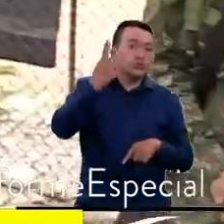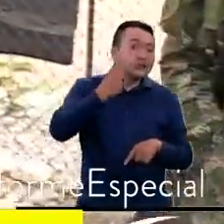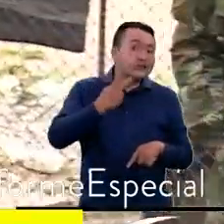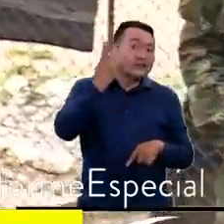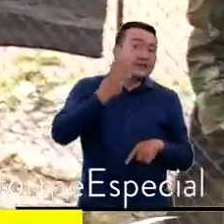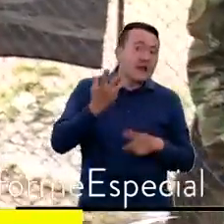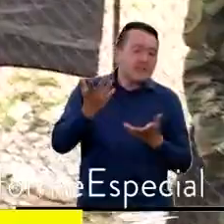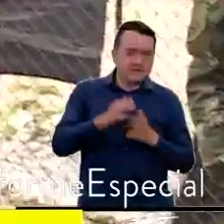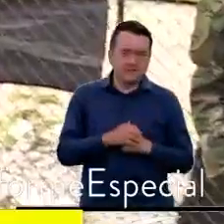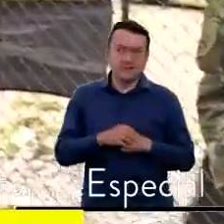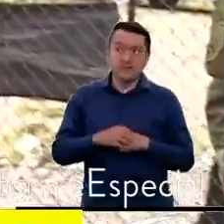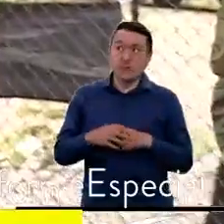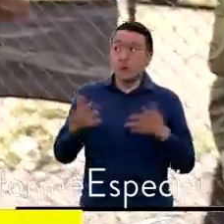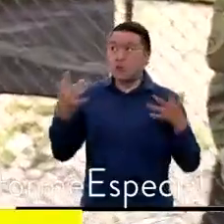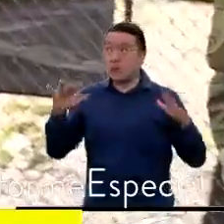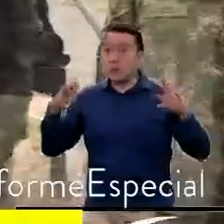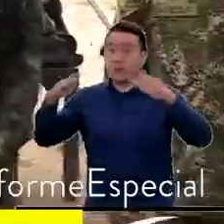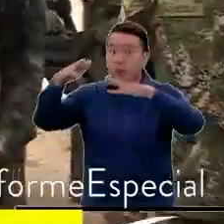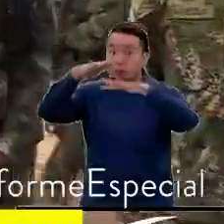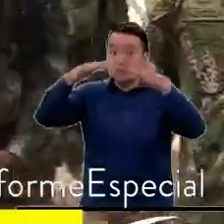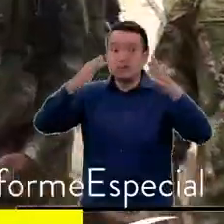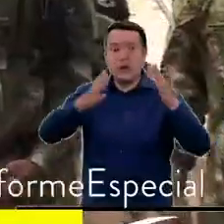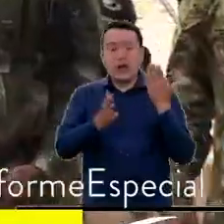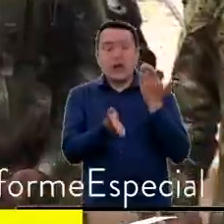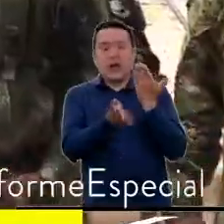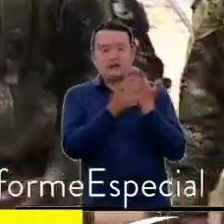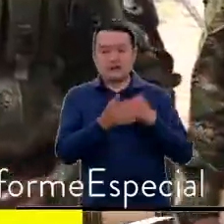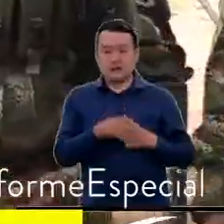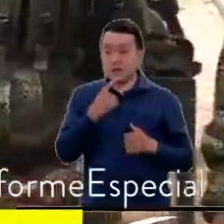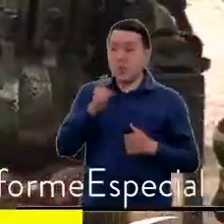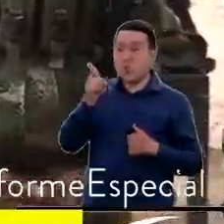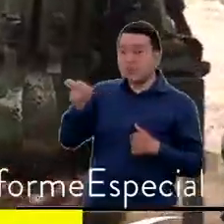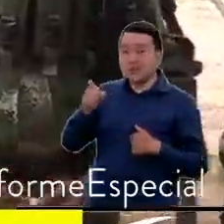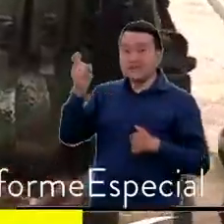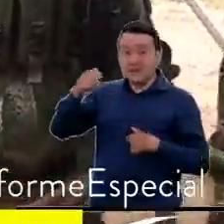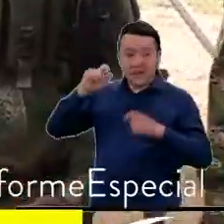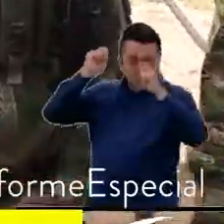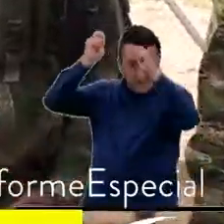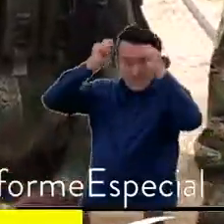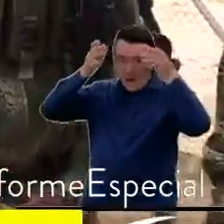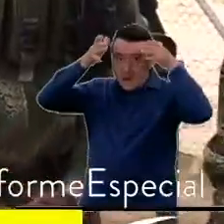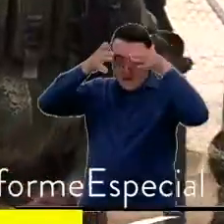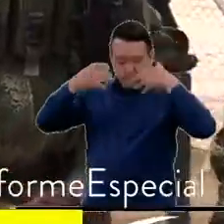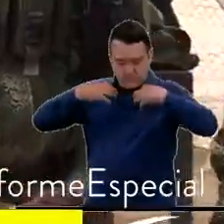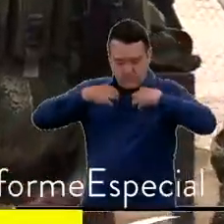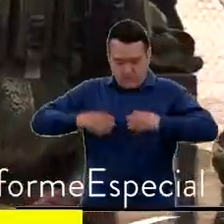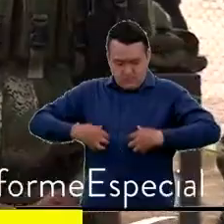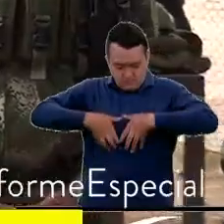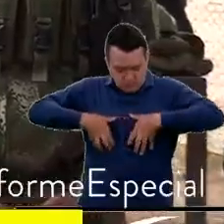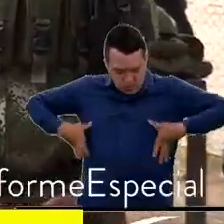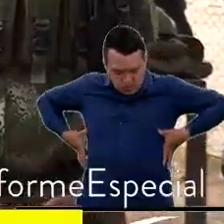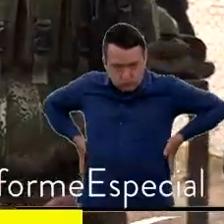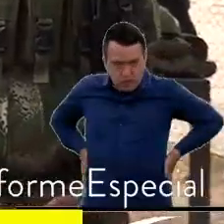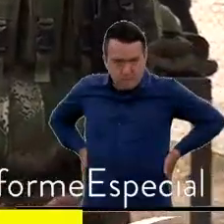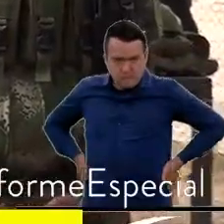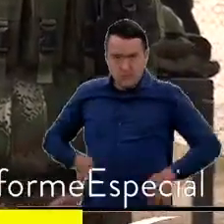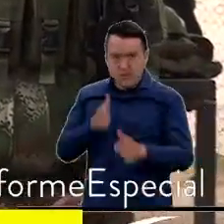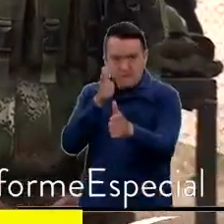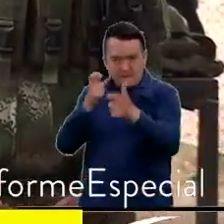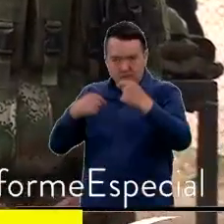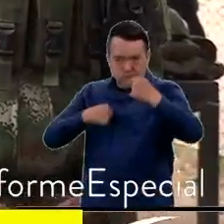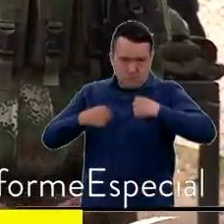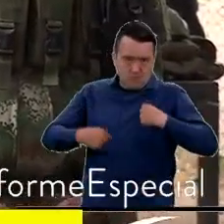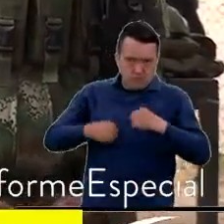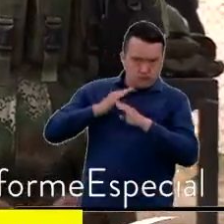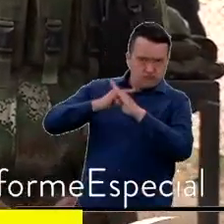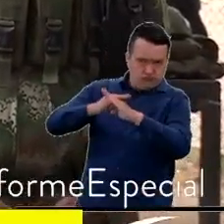mejoraban las condiciones, recibimos una corta instrucción. Ustedes van a estar con casco Kevlar y con un chaleco balístico, ¿cierto? Pero no se descarta pues, que tengamos